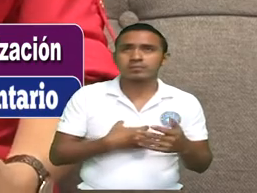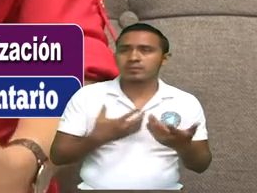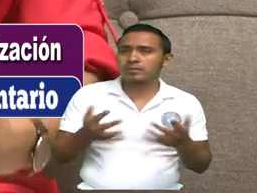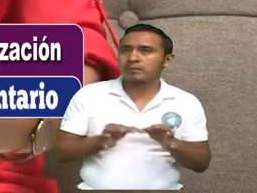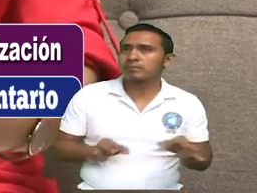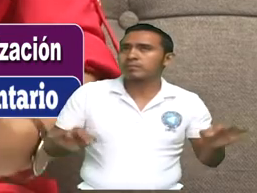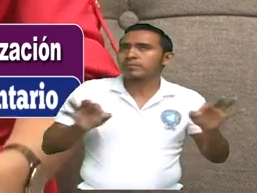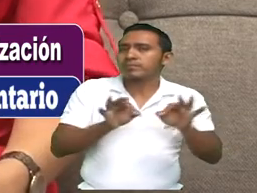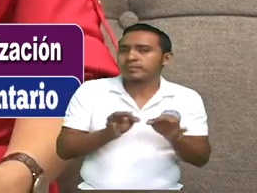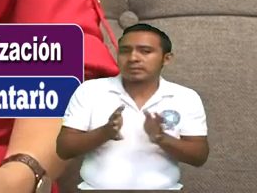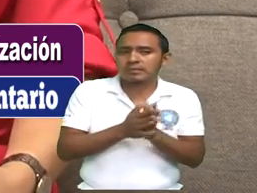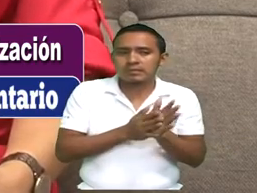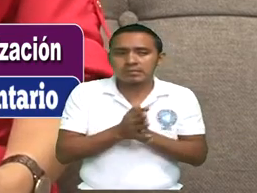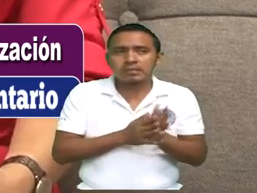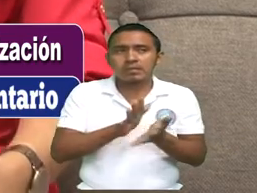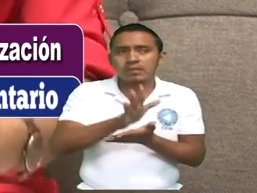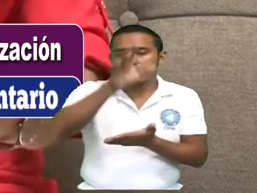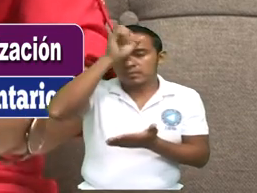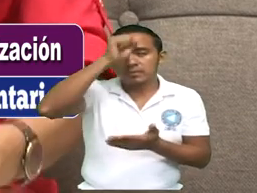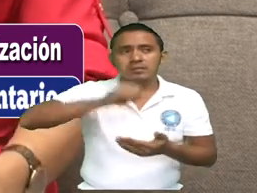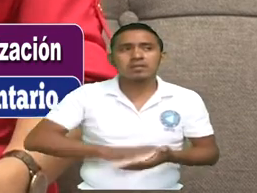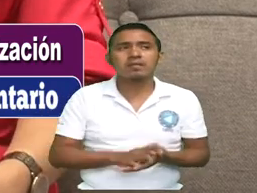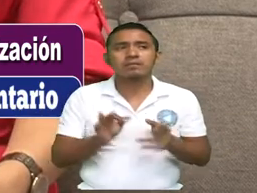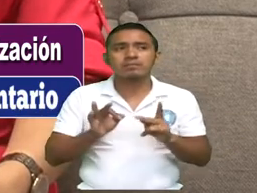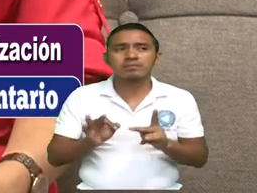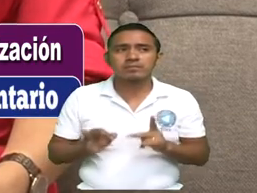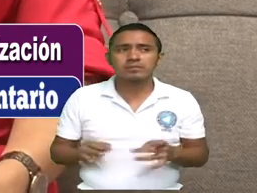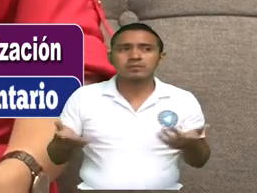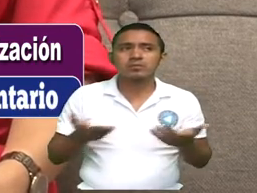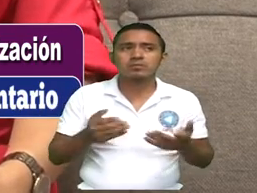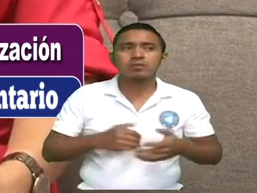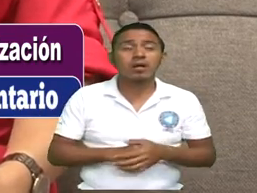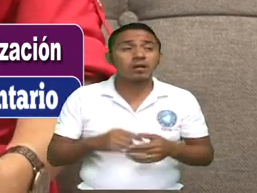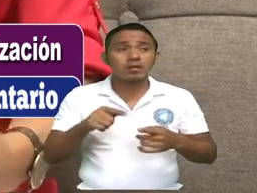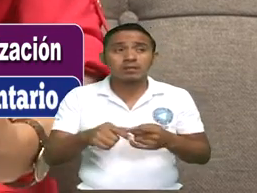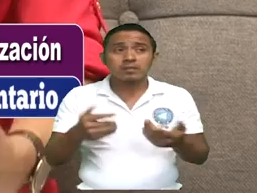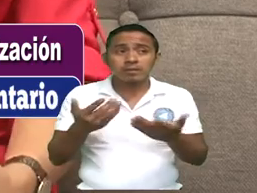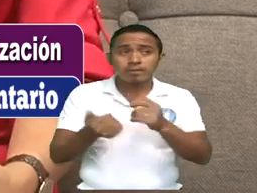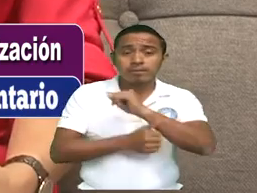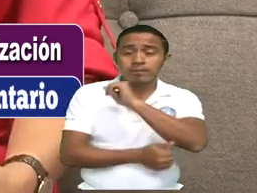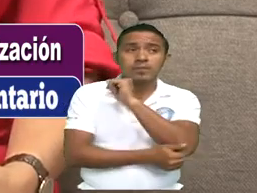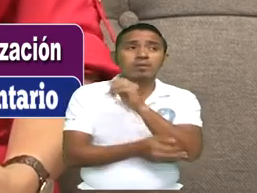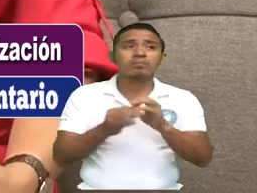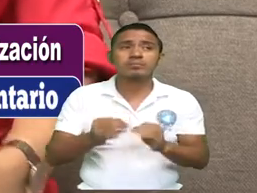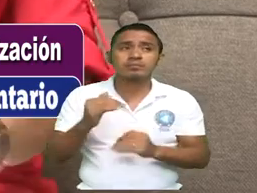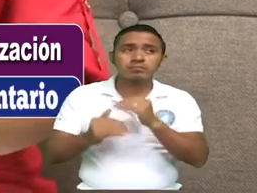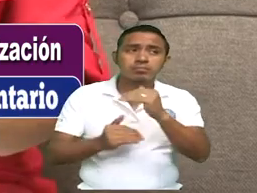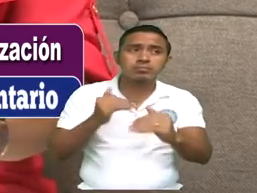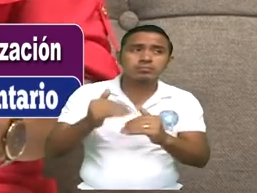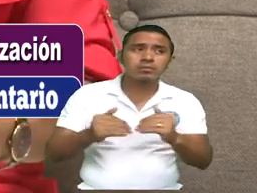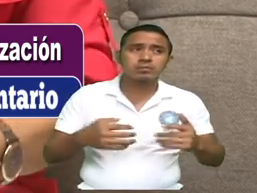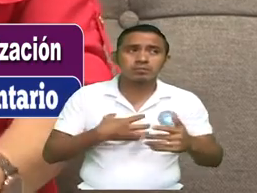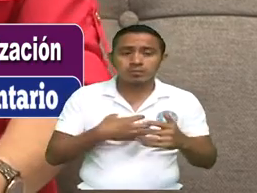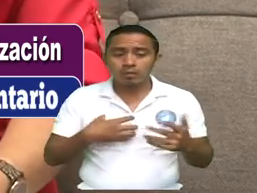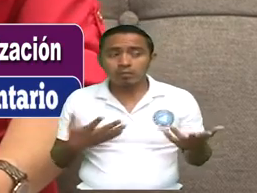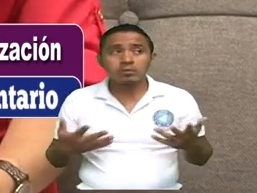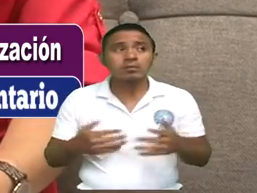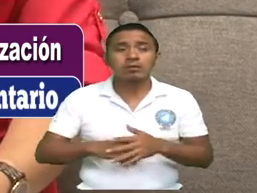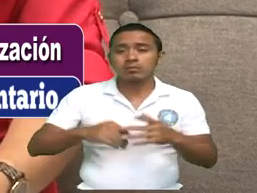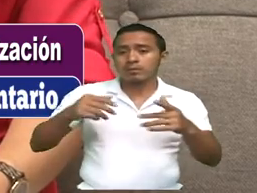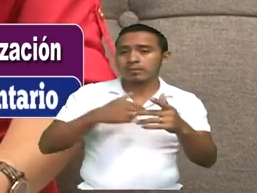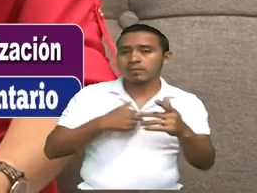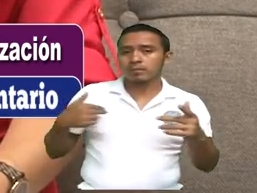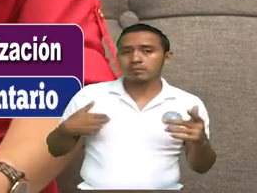es el aprendizaje, la calidad con que este estudiante vaya avanzando, pues, y sobre todo su permanencia en la